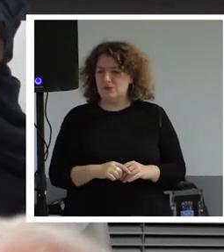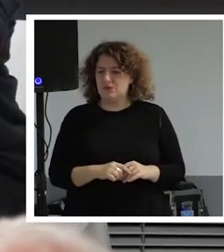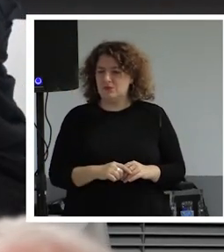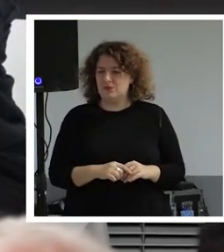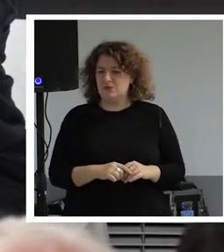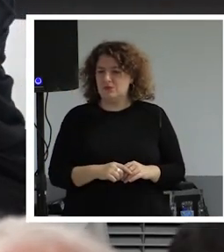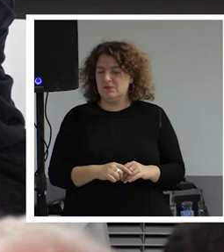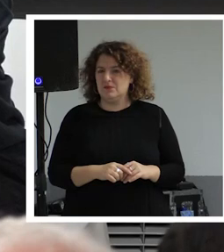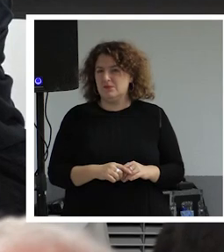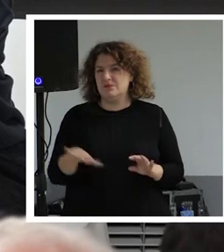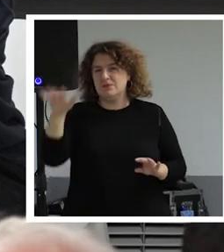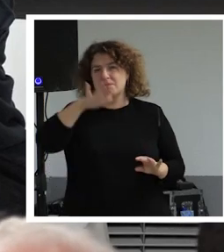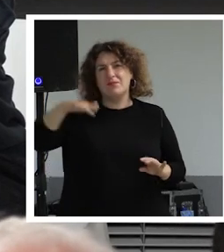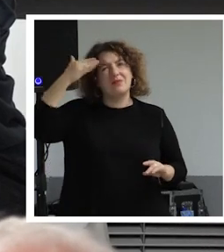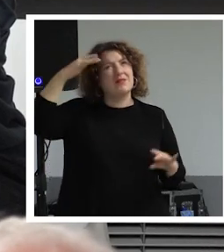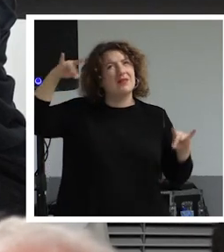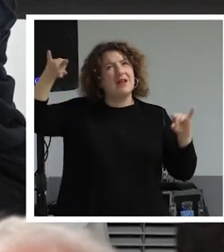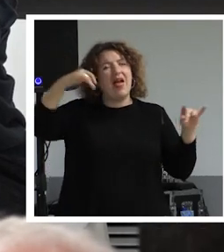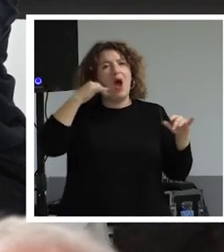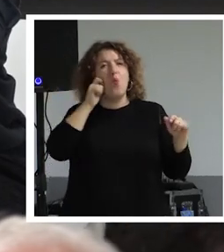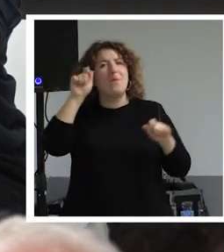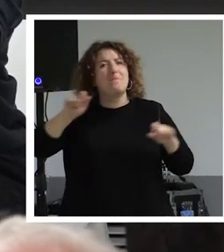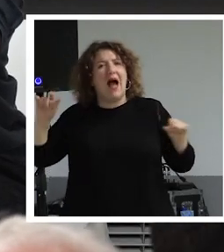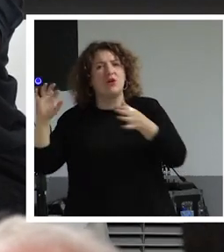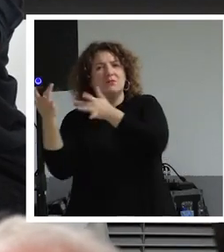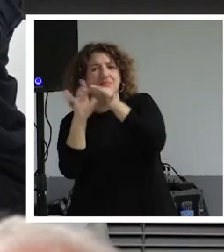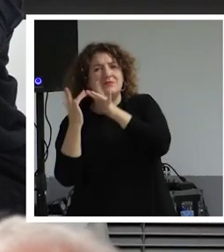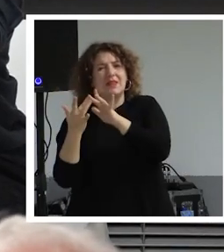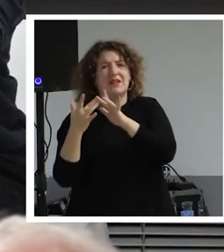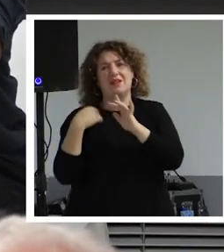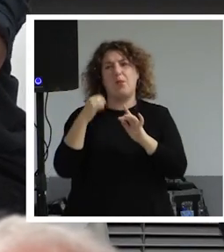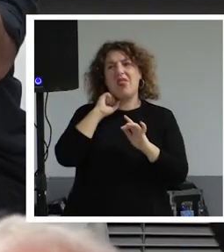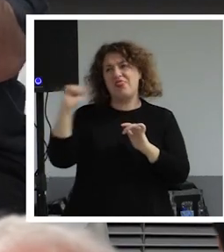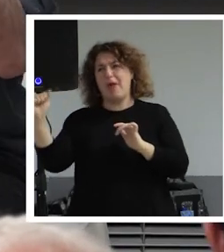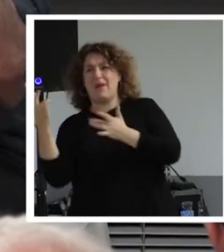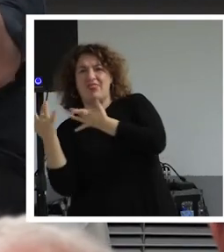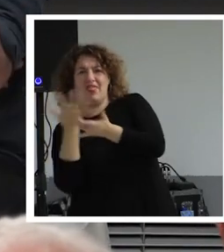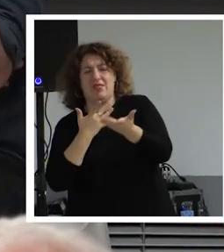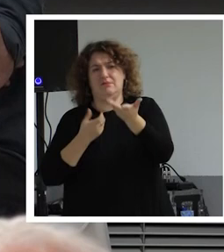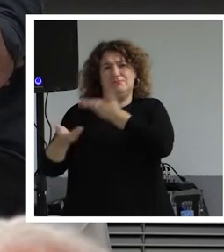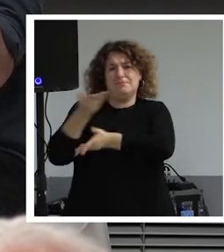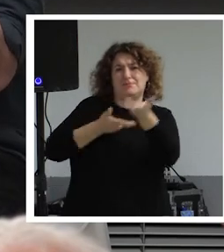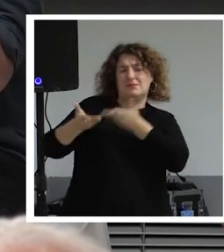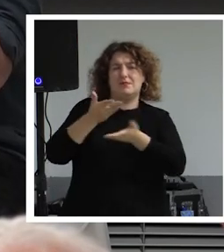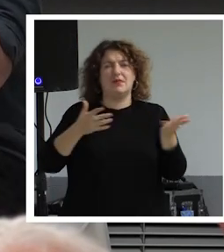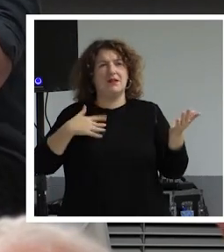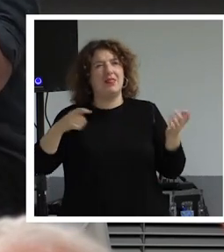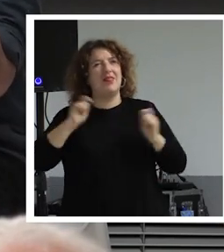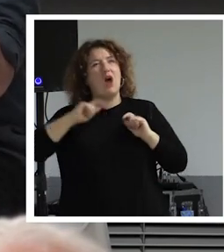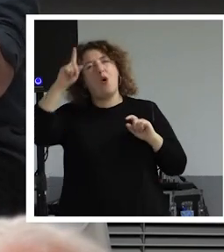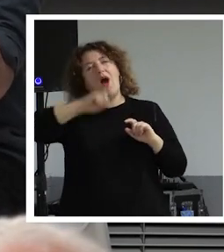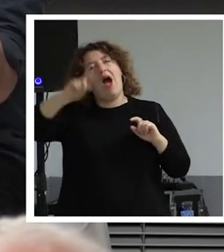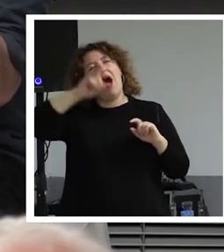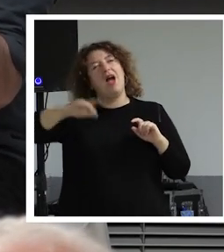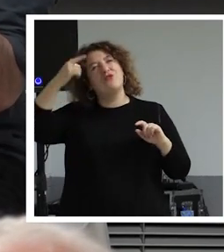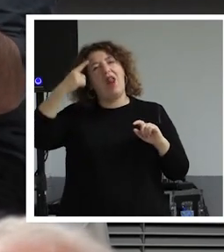me hice la pregunta por qué cada vez que alguien dice territorio todos nos ponemos sensible Yo creo que esa palabra que la